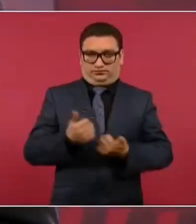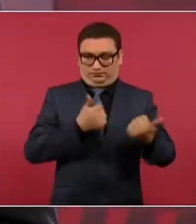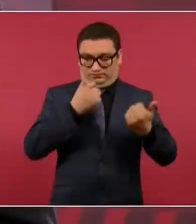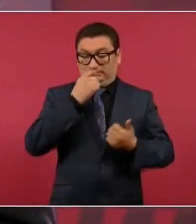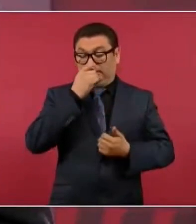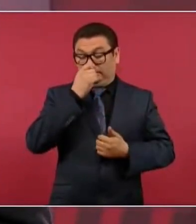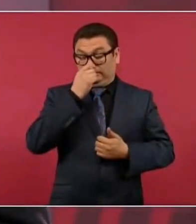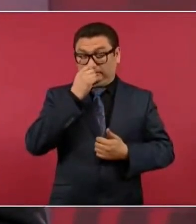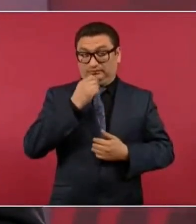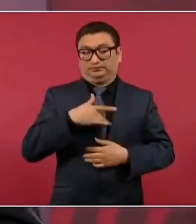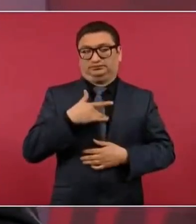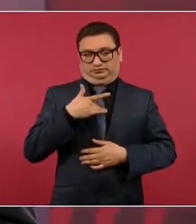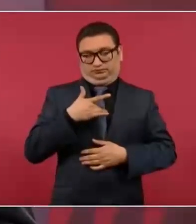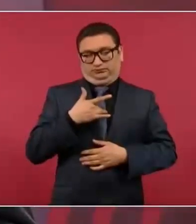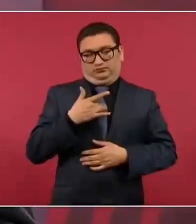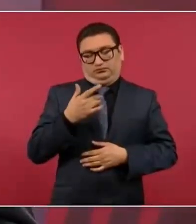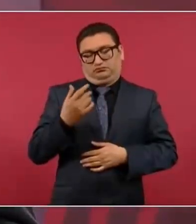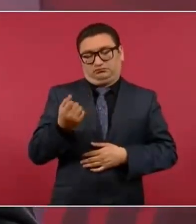Afortunadamente,